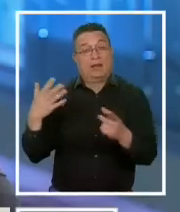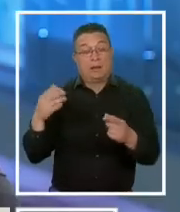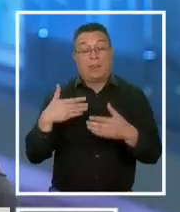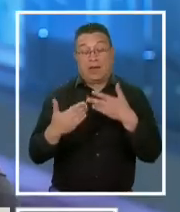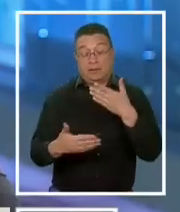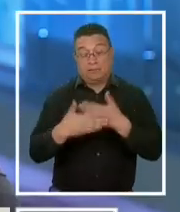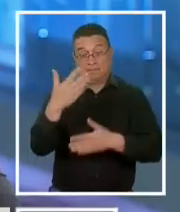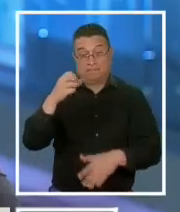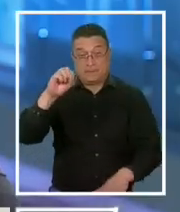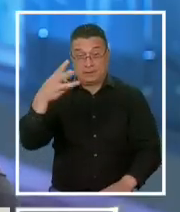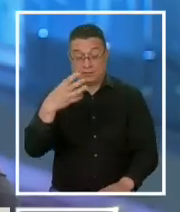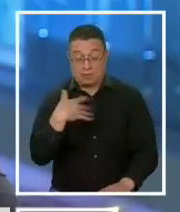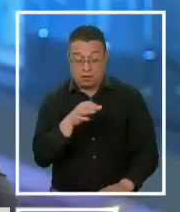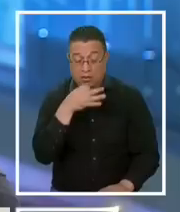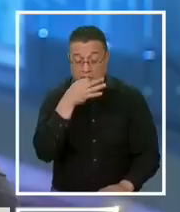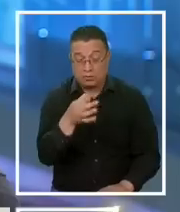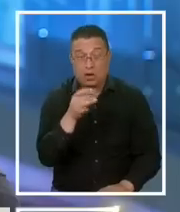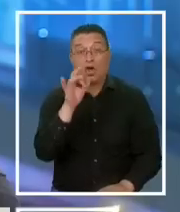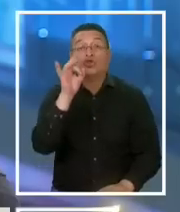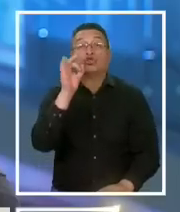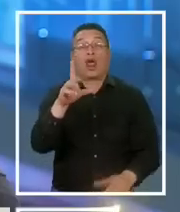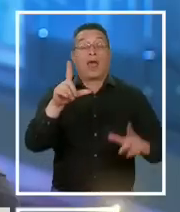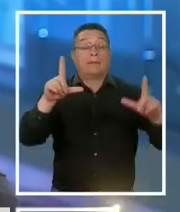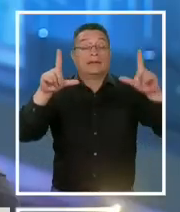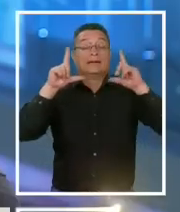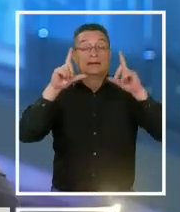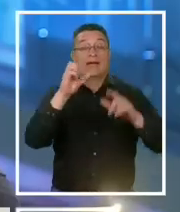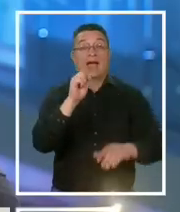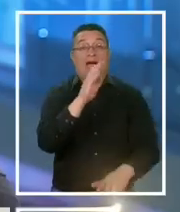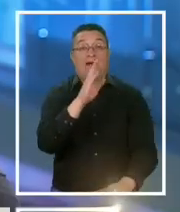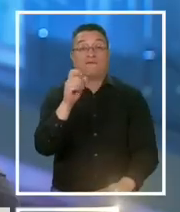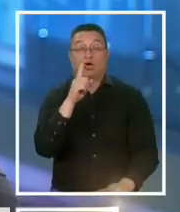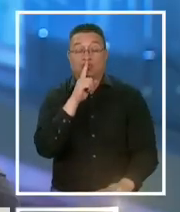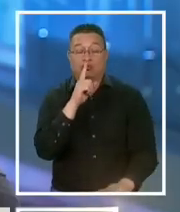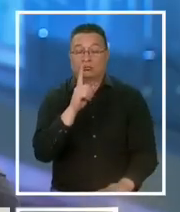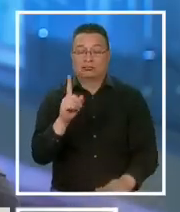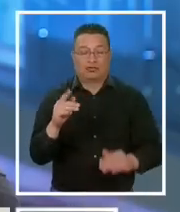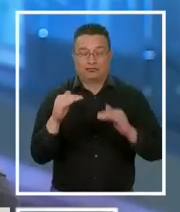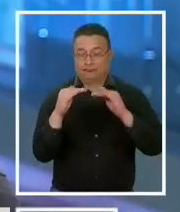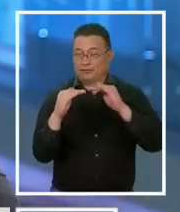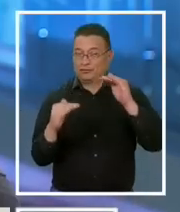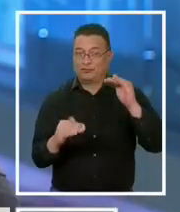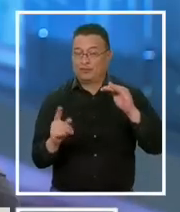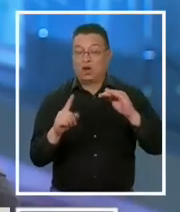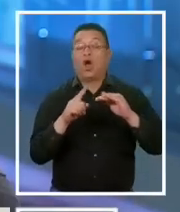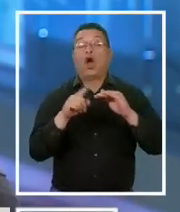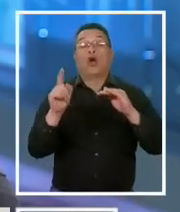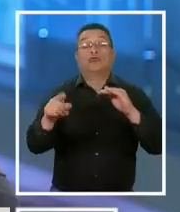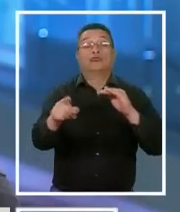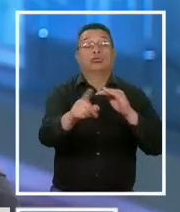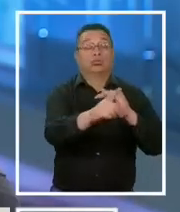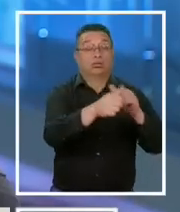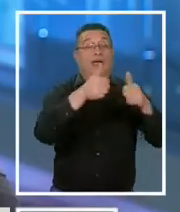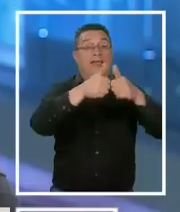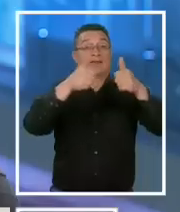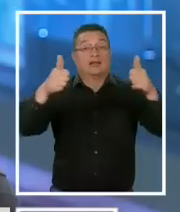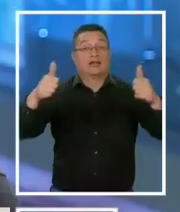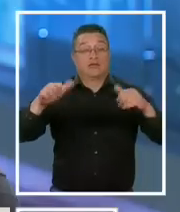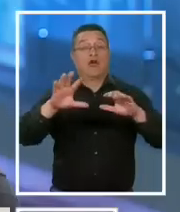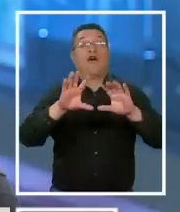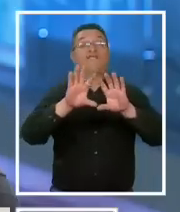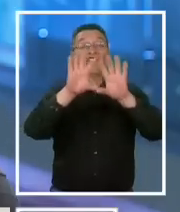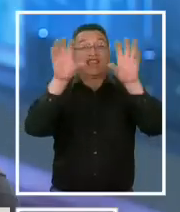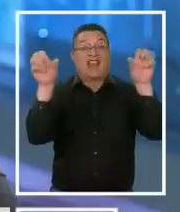también tercera a mí me parece que personalizar solo en abote es injusto aquí hay un grupo de personas que son cargos directivos de la fiscalía nacional